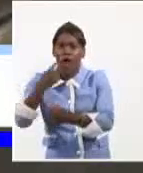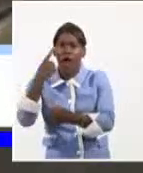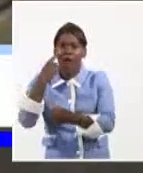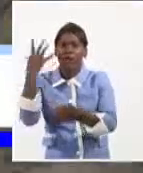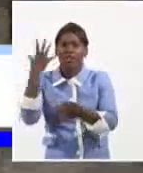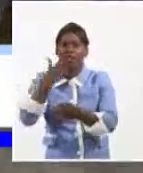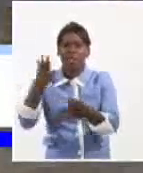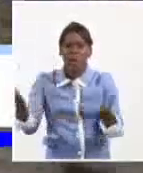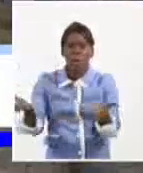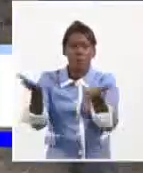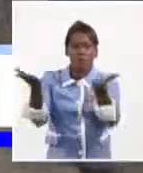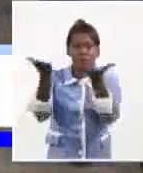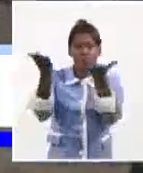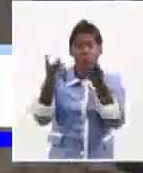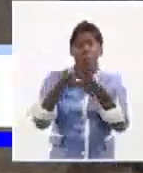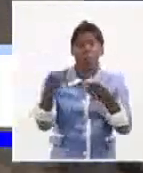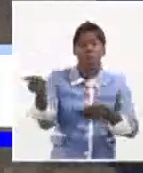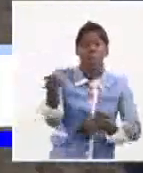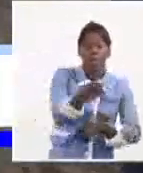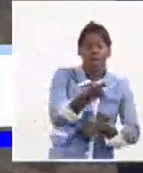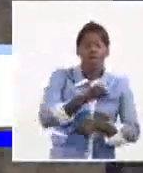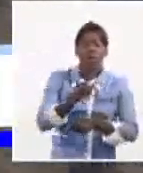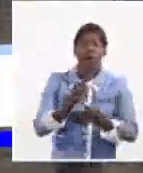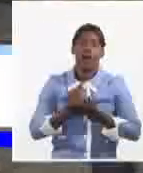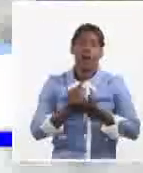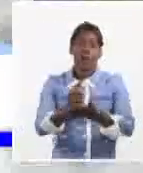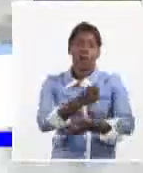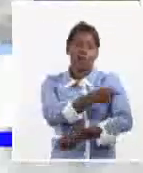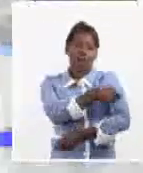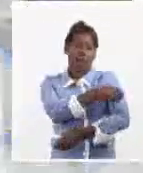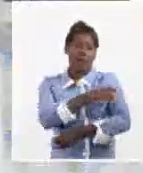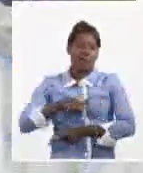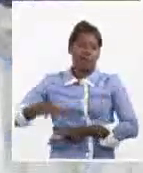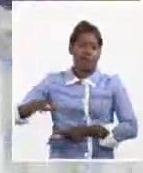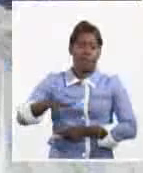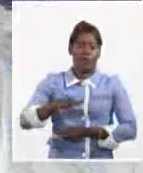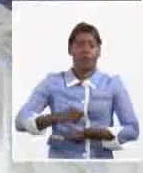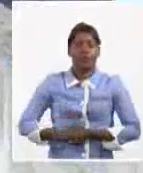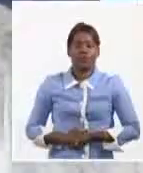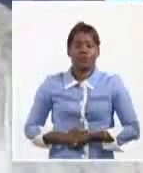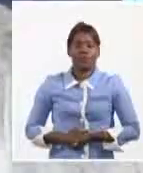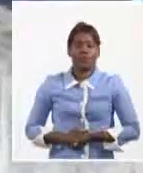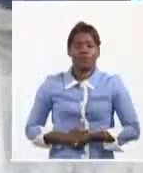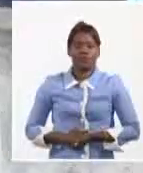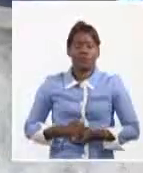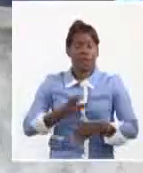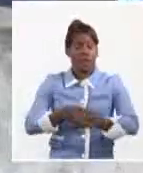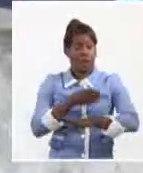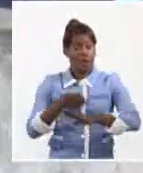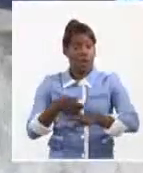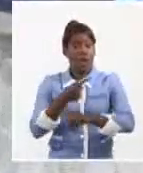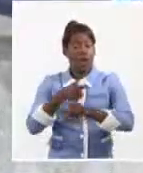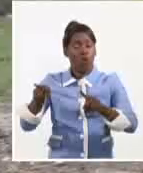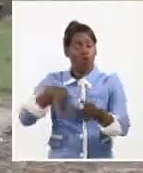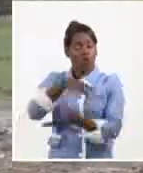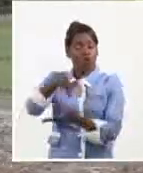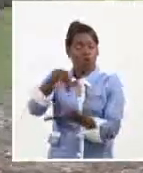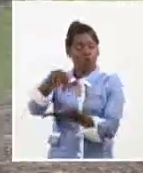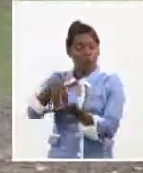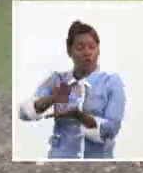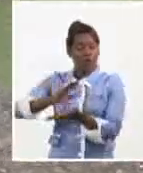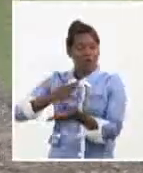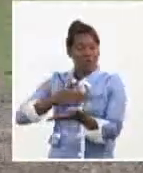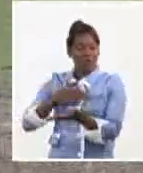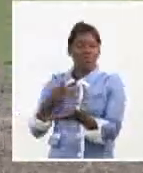gente. En la finca del productor Lázaro Klein, la comitiva apreció las potencialidades para una mini industria y otras variantes.